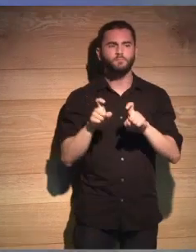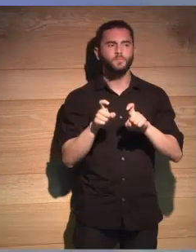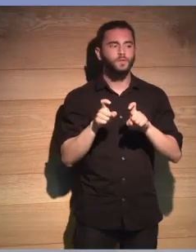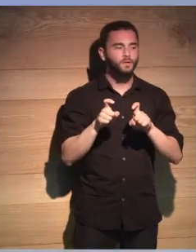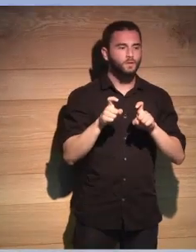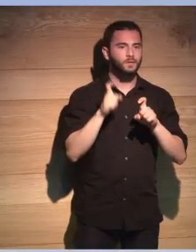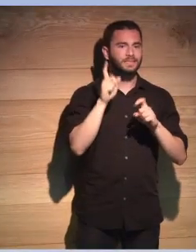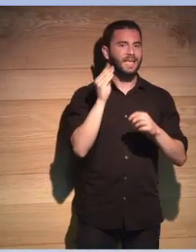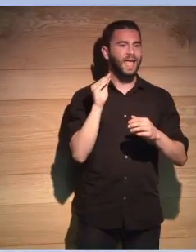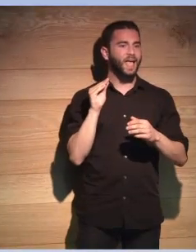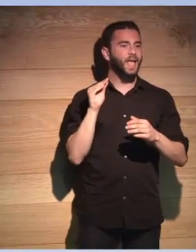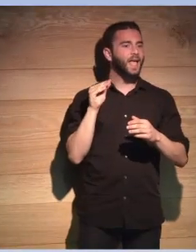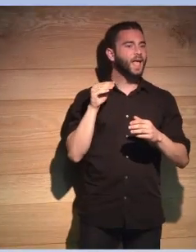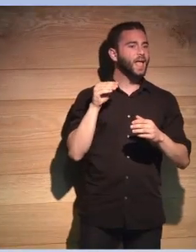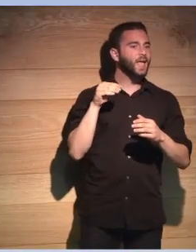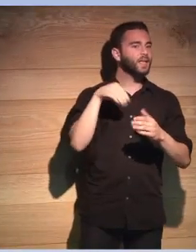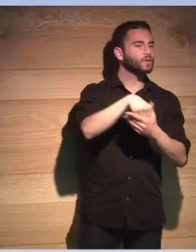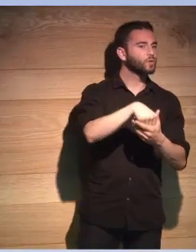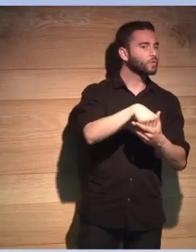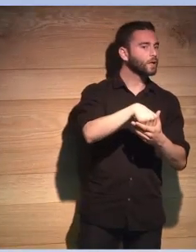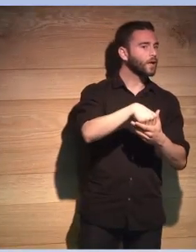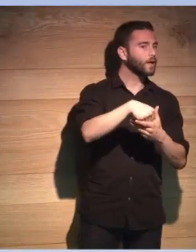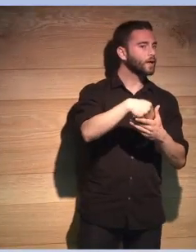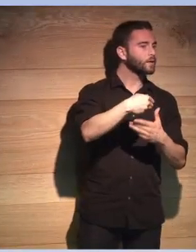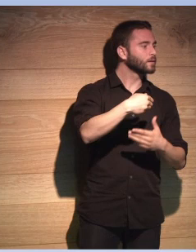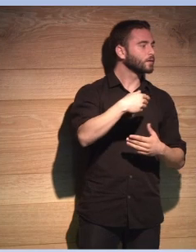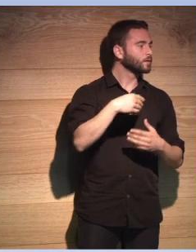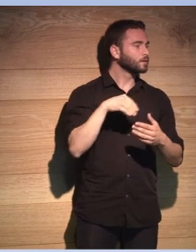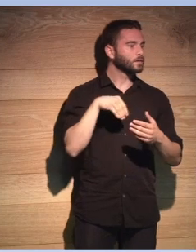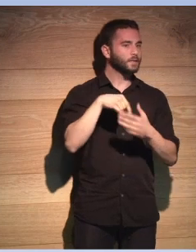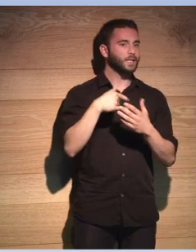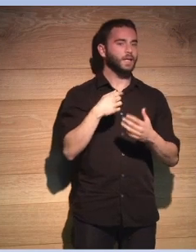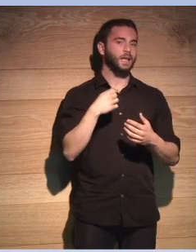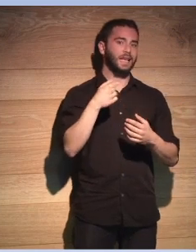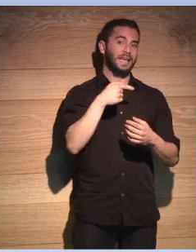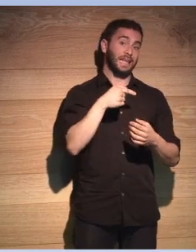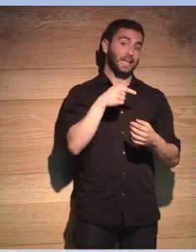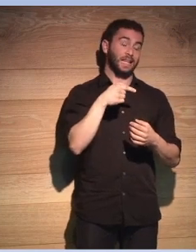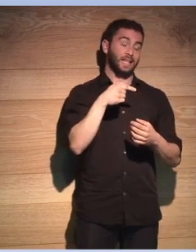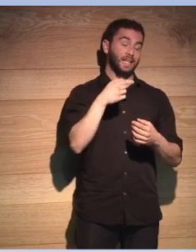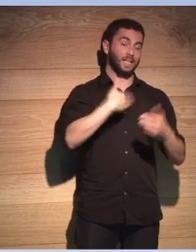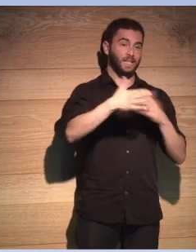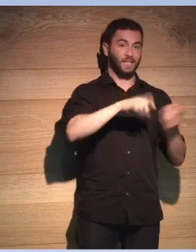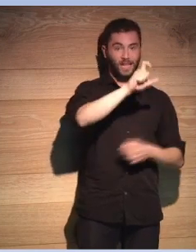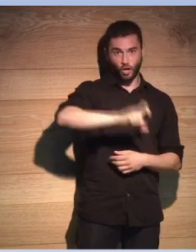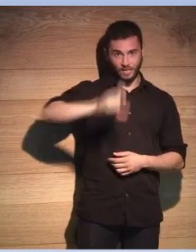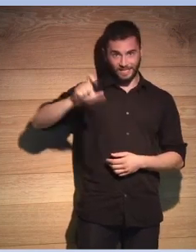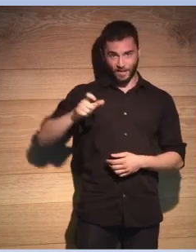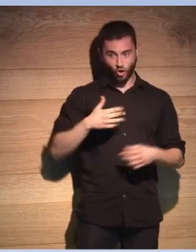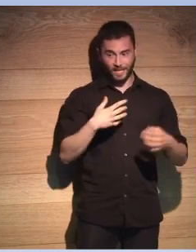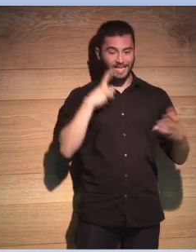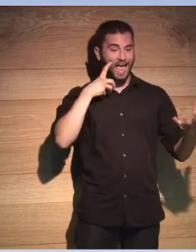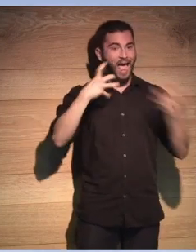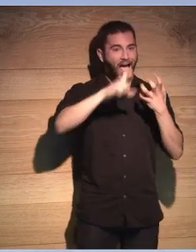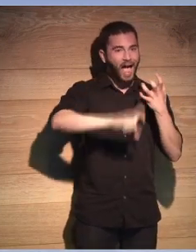ella, y no solo a Arturo. Las parejas de los escritores y de cualquier artista